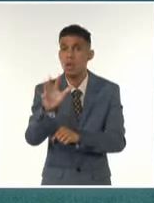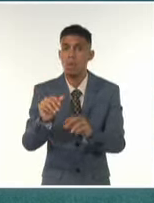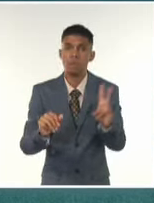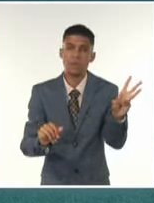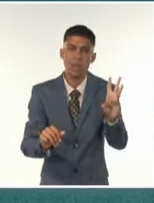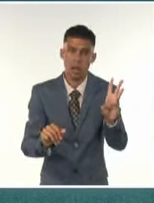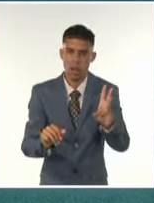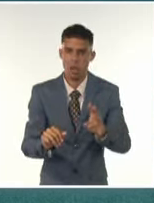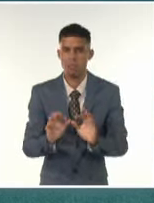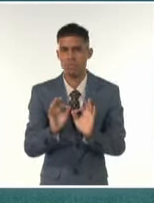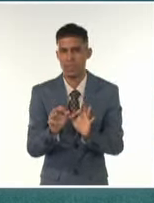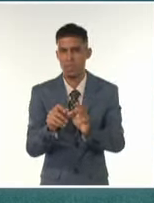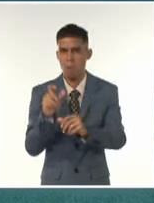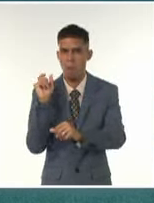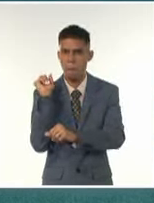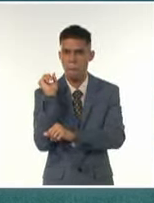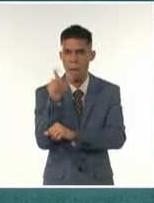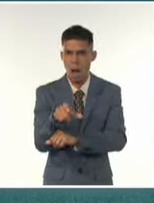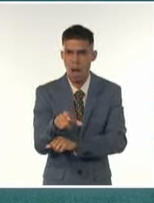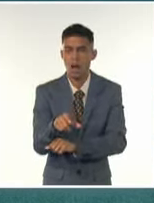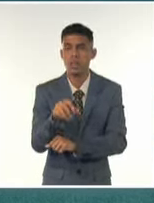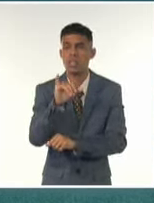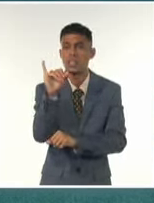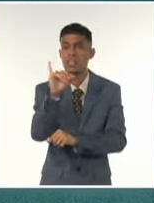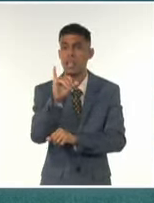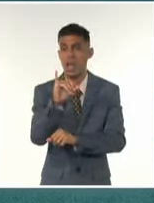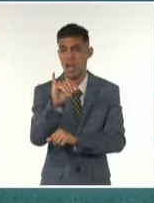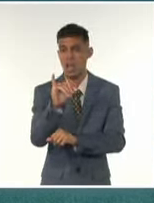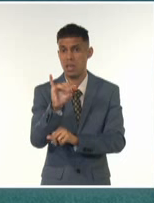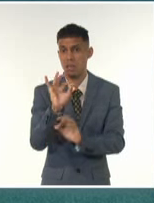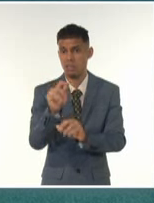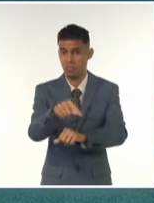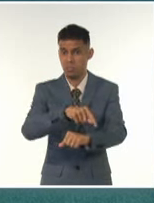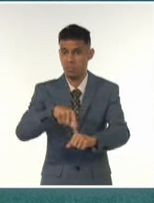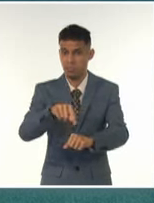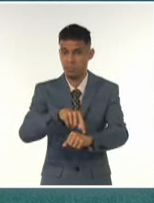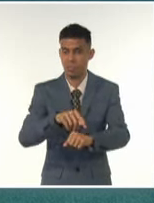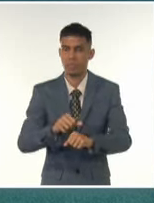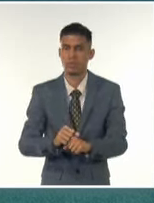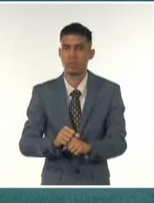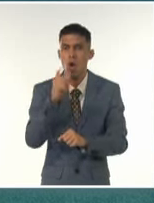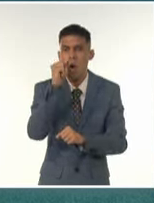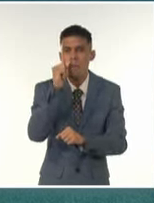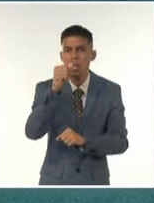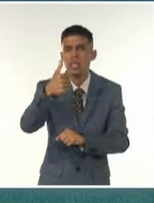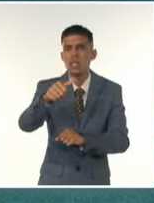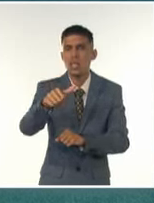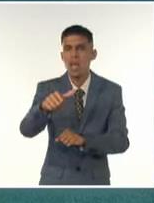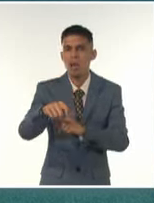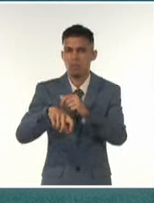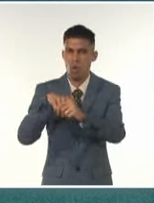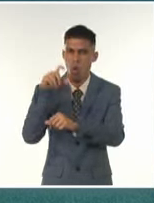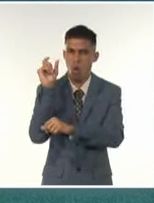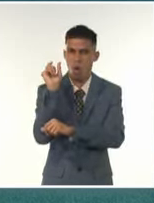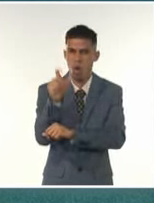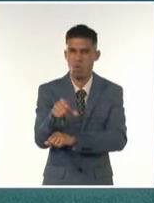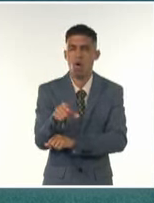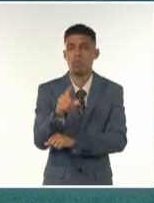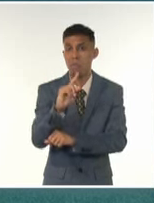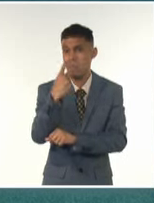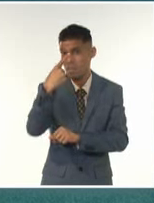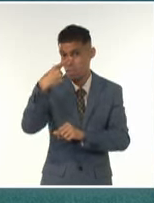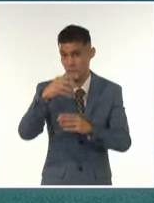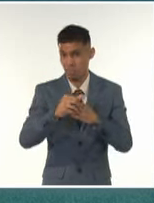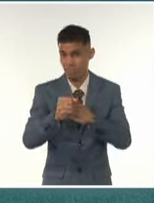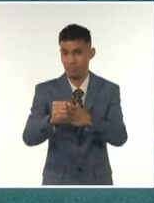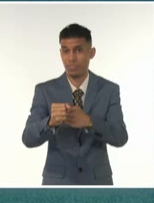dos vuelas cercas además de seis impulsadas y cuatro notadas saavedras llegó a 10 jonrones líder en este departamento otro al